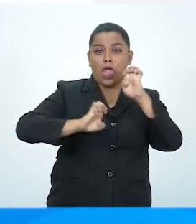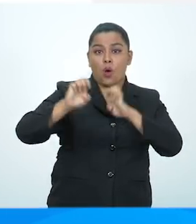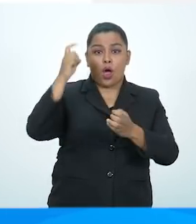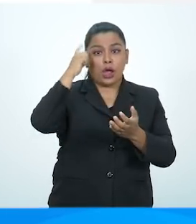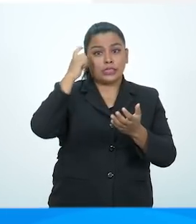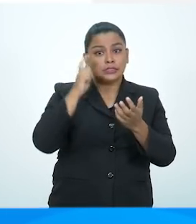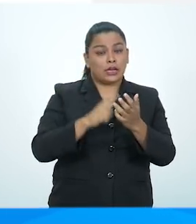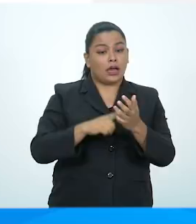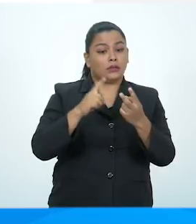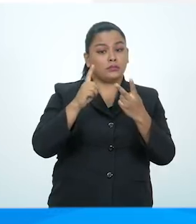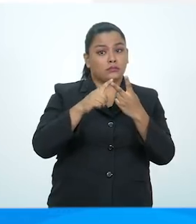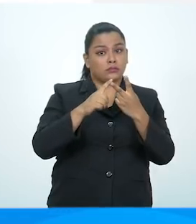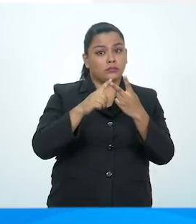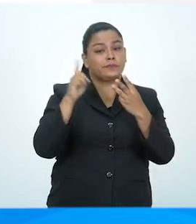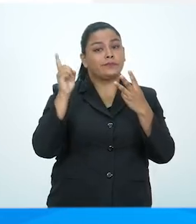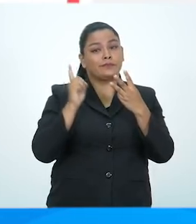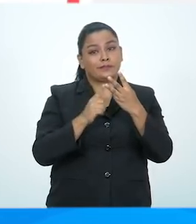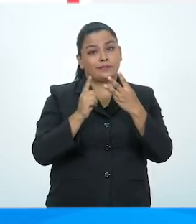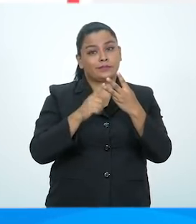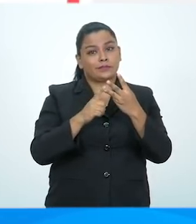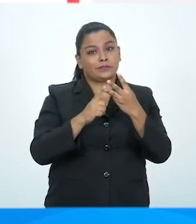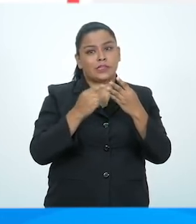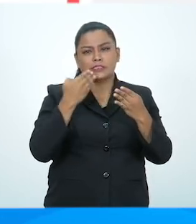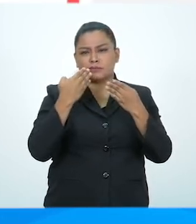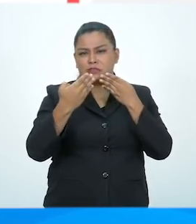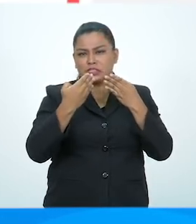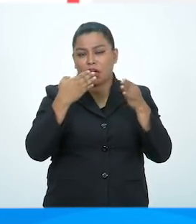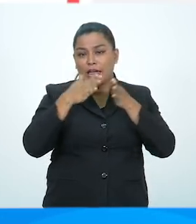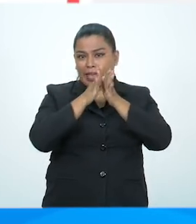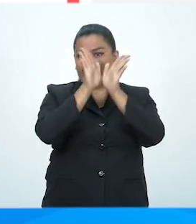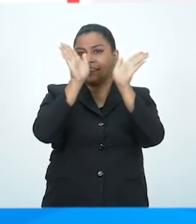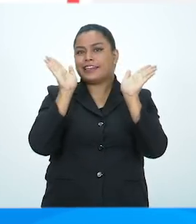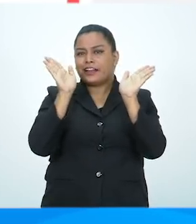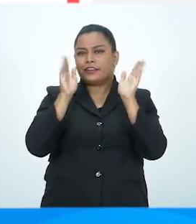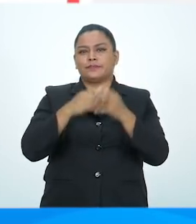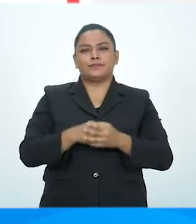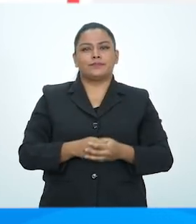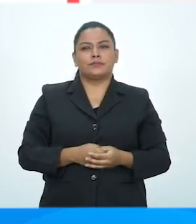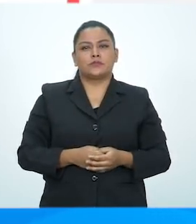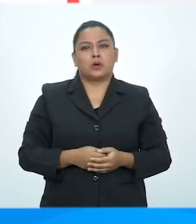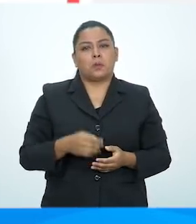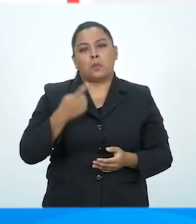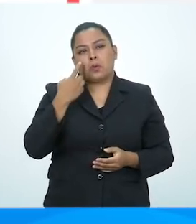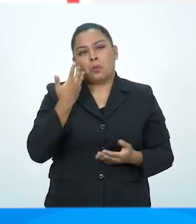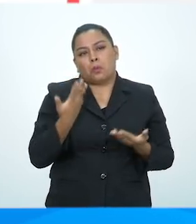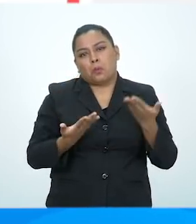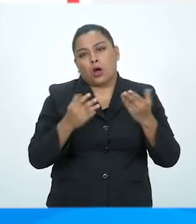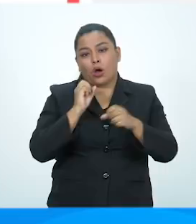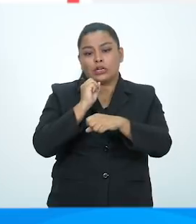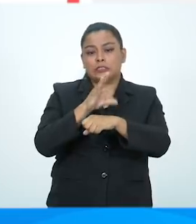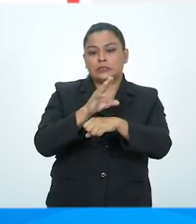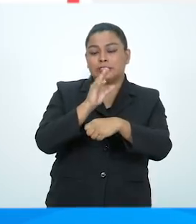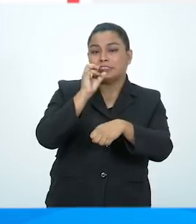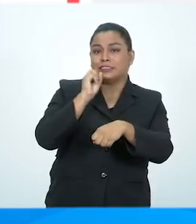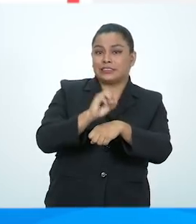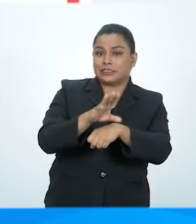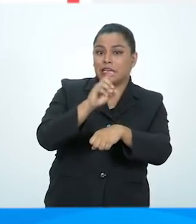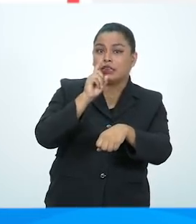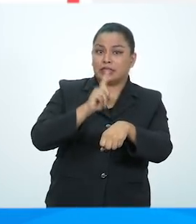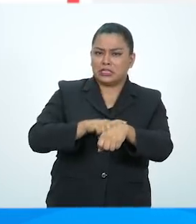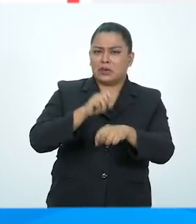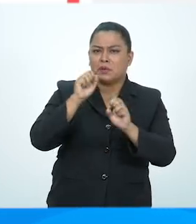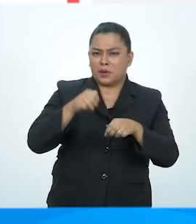esta prueba. Seguidamente, las indicaciones generales, como la sugerencia de tiempo para